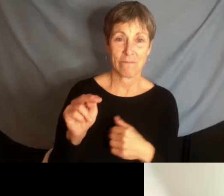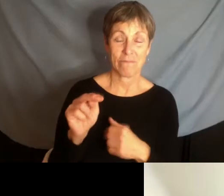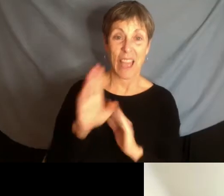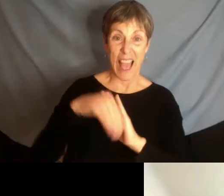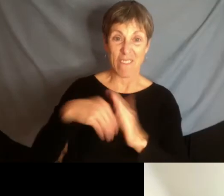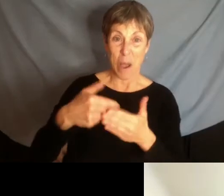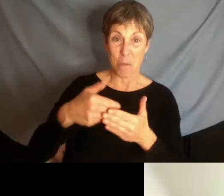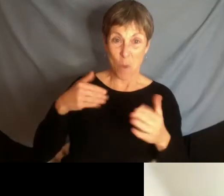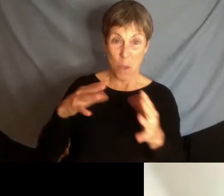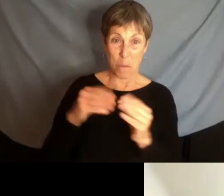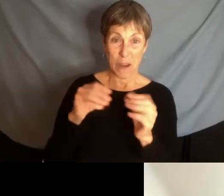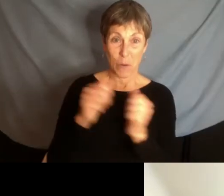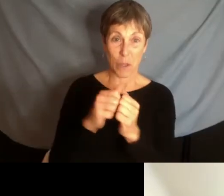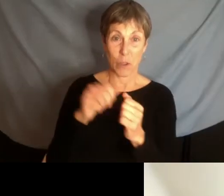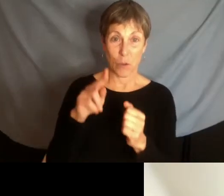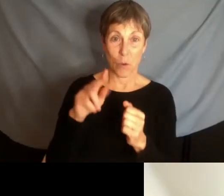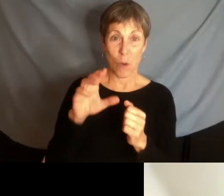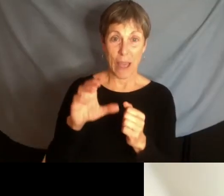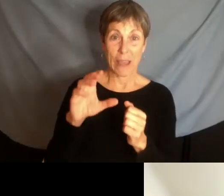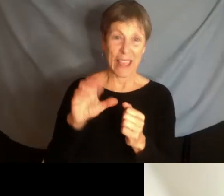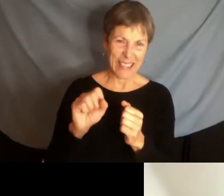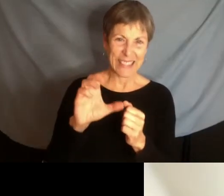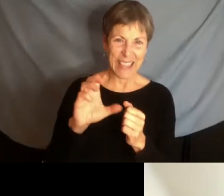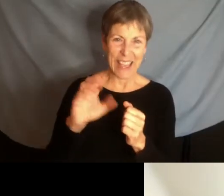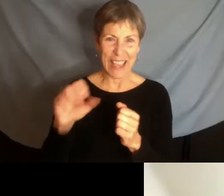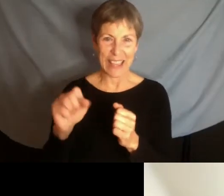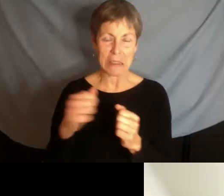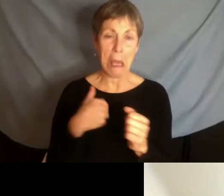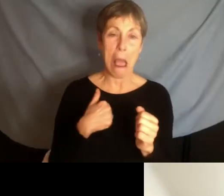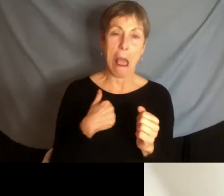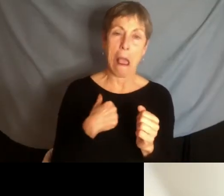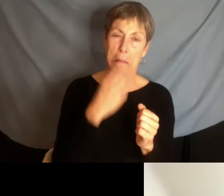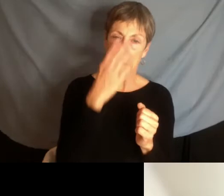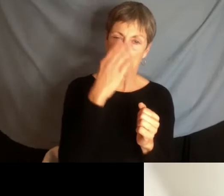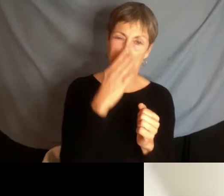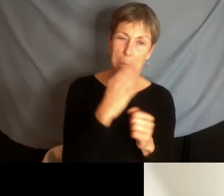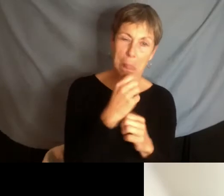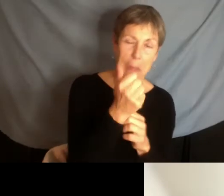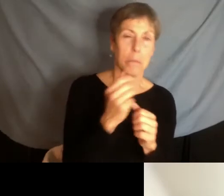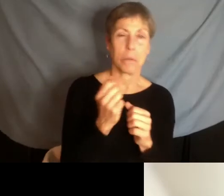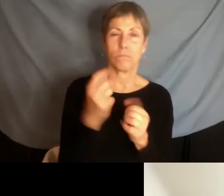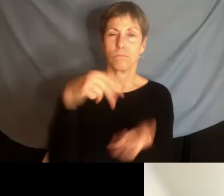dormí solo como 30 minutos antes de la reunión